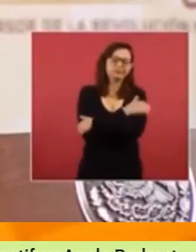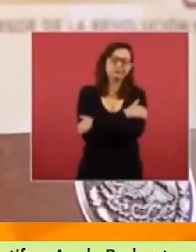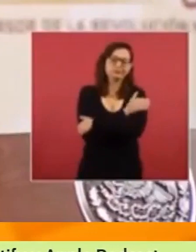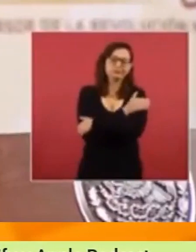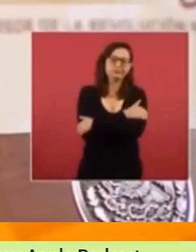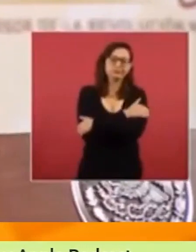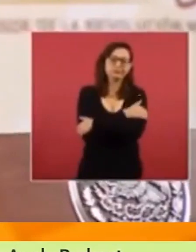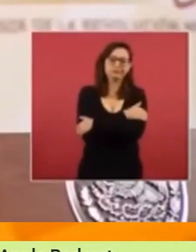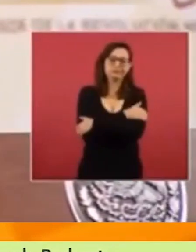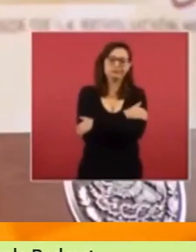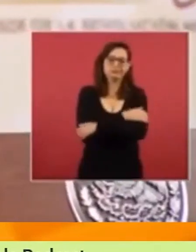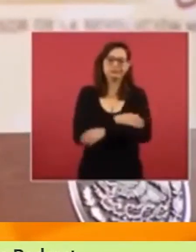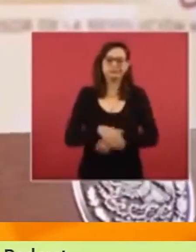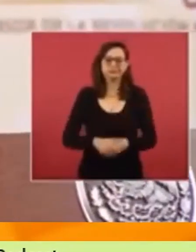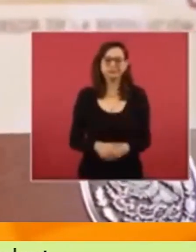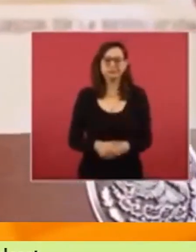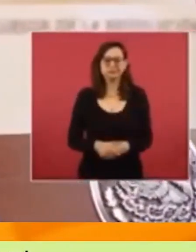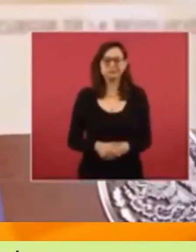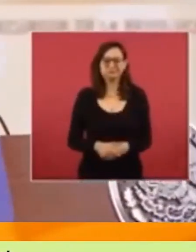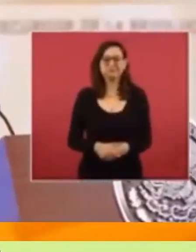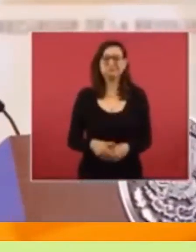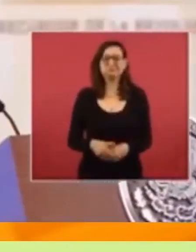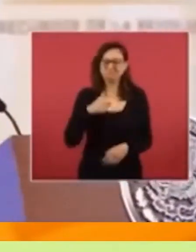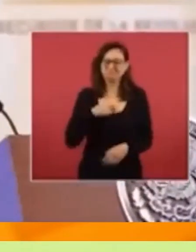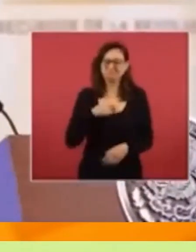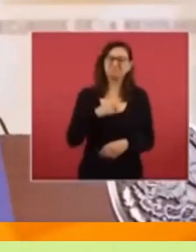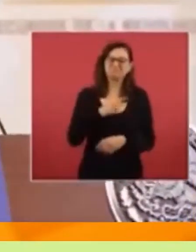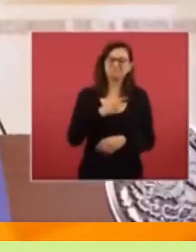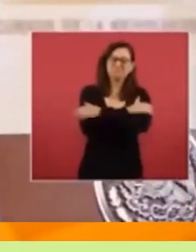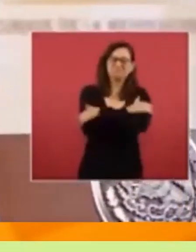¿Y saben por qué lo abrazo?